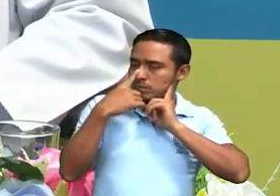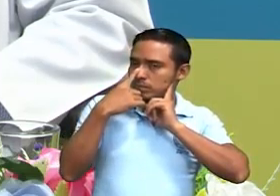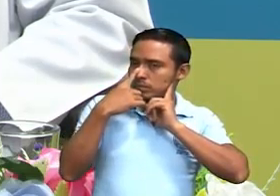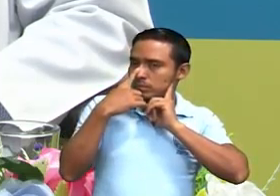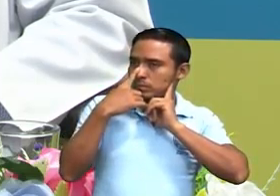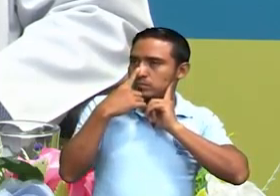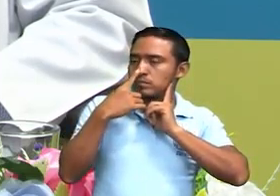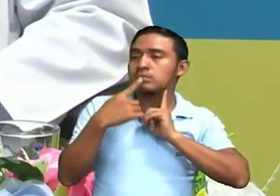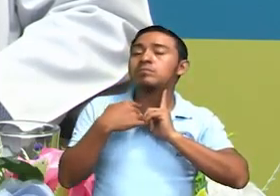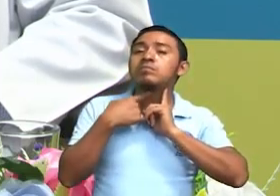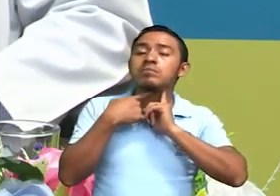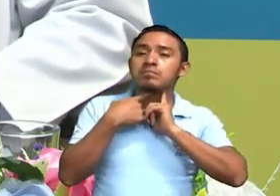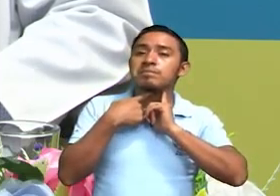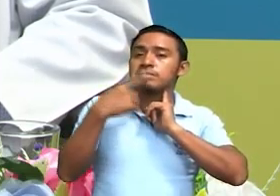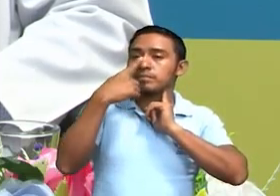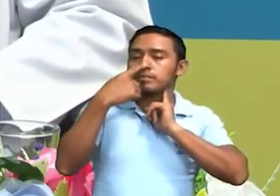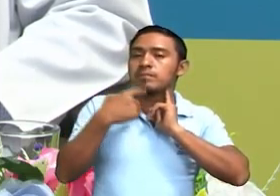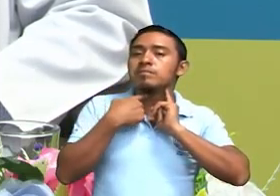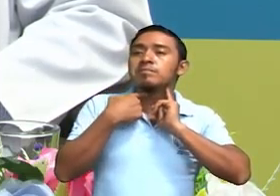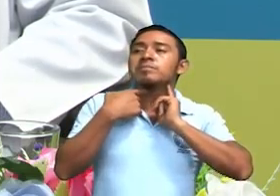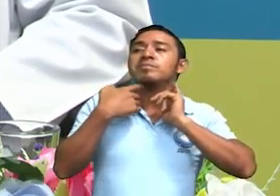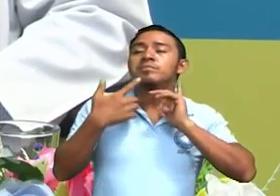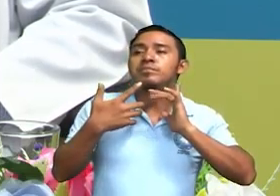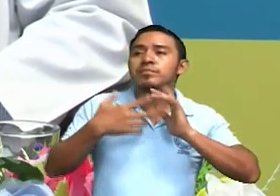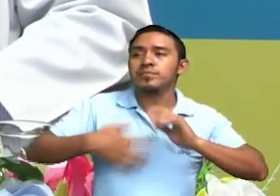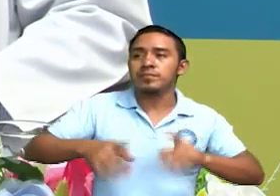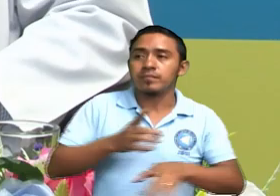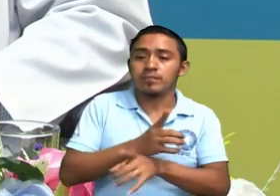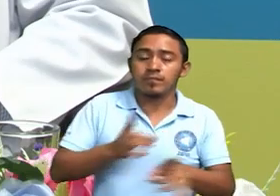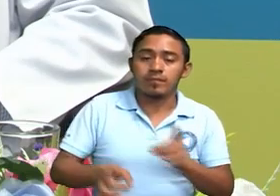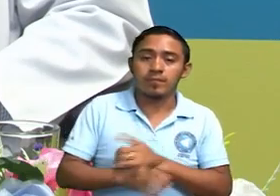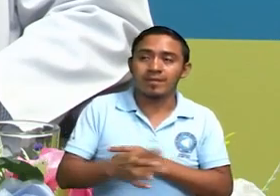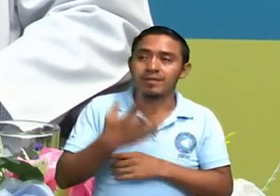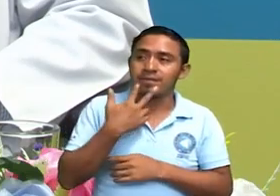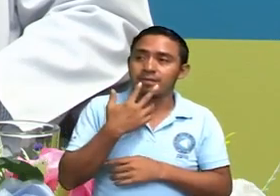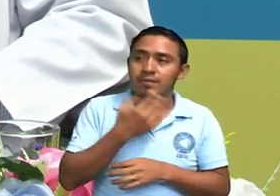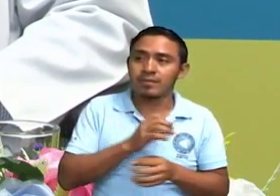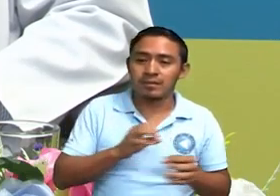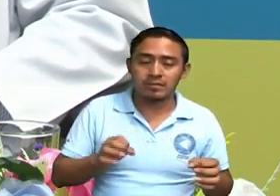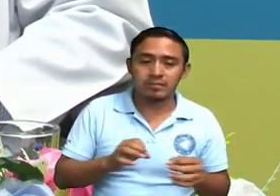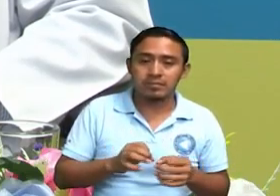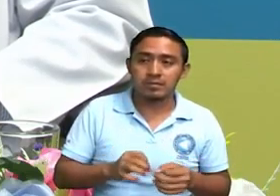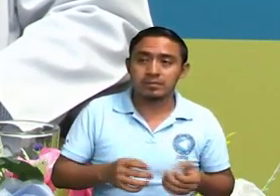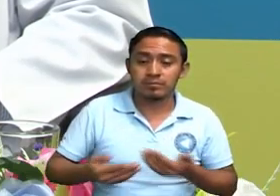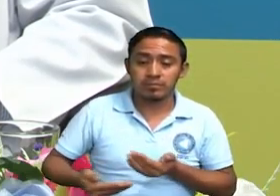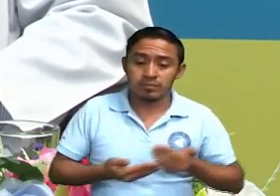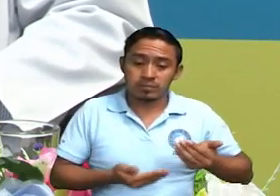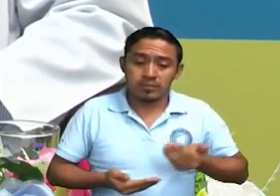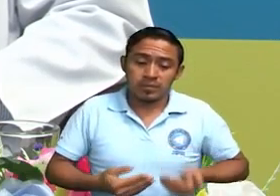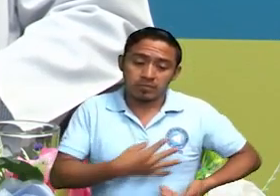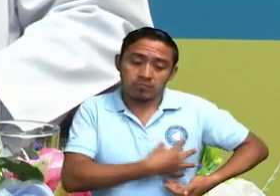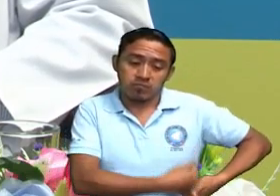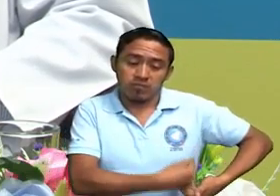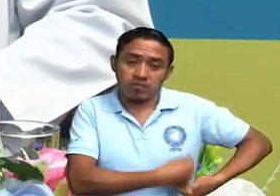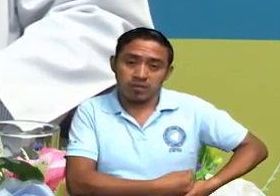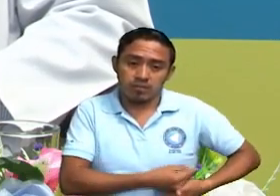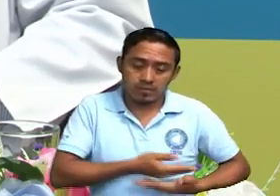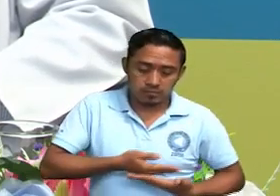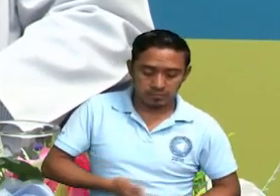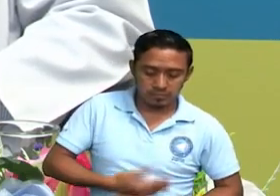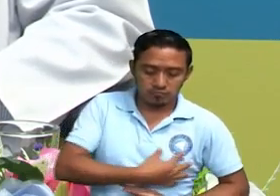y la garganta. Por eso es recomendable no amamantar a los niños